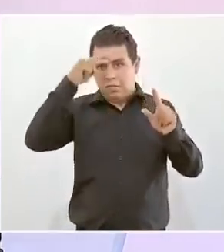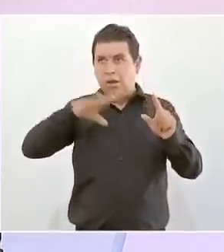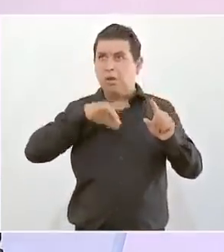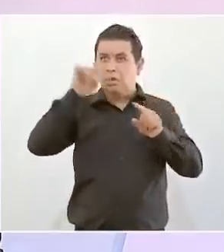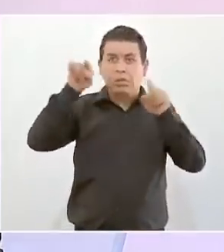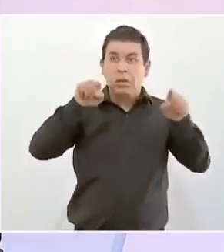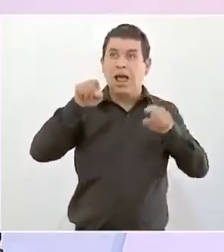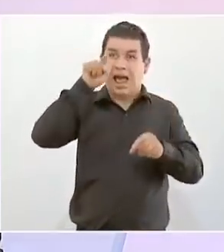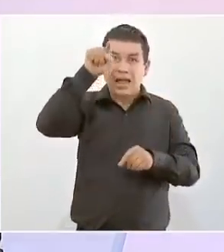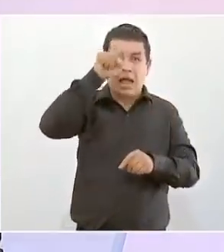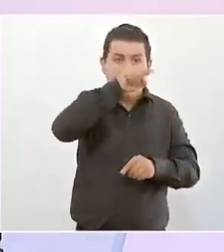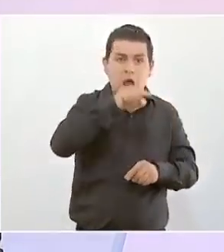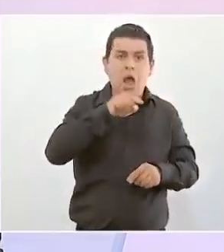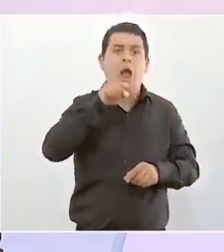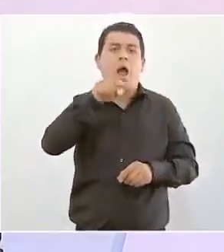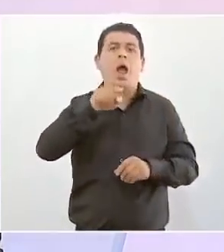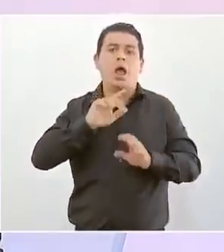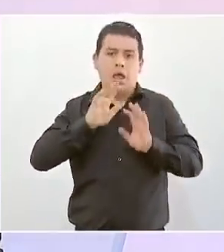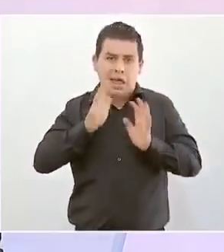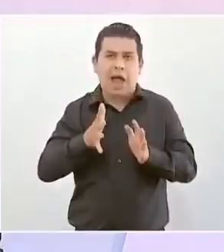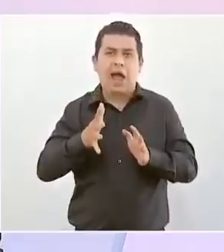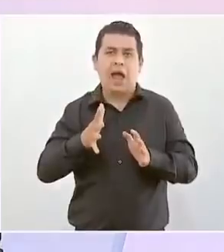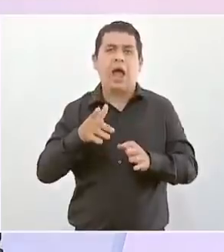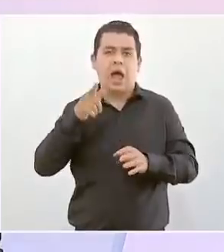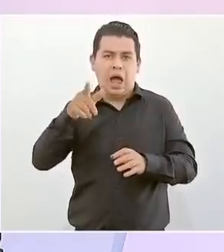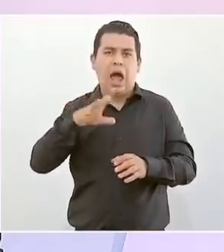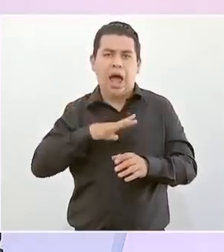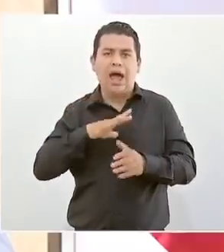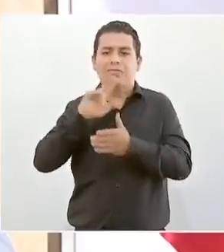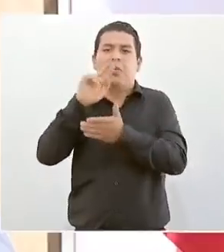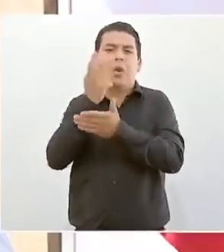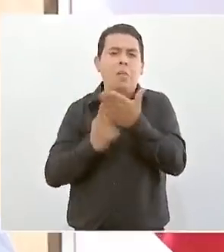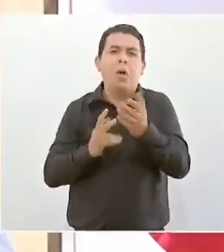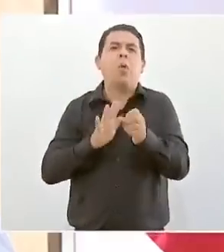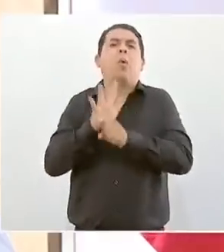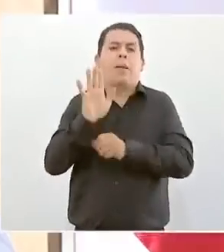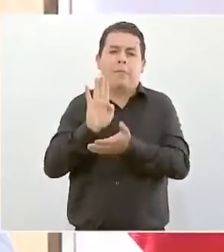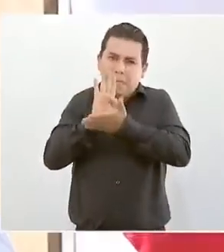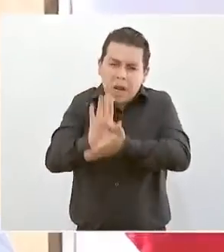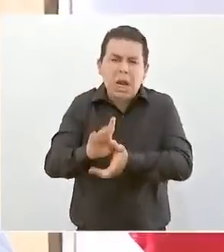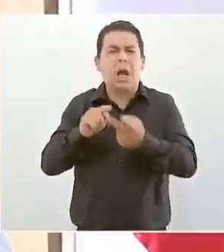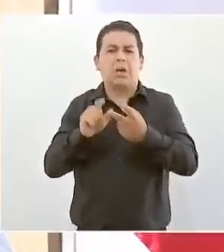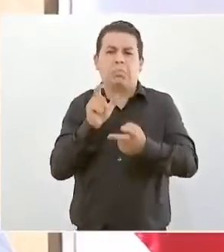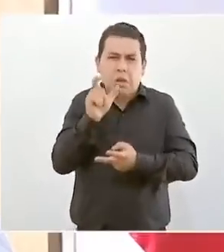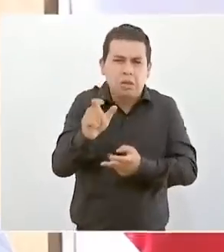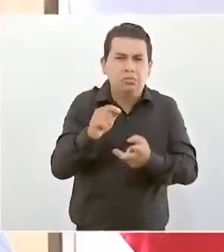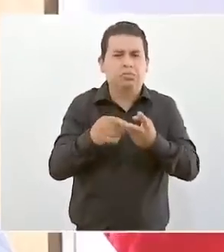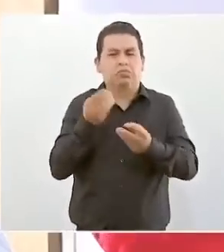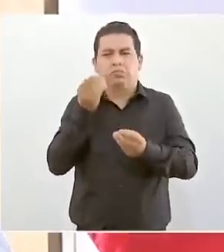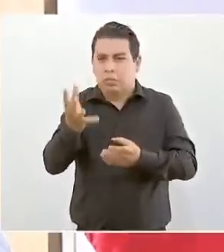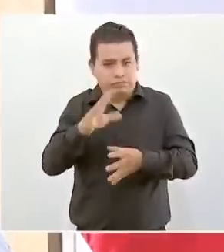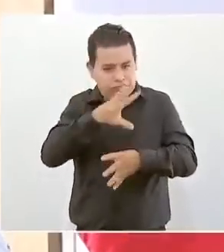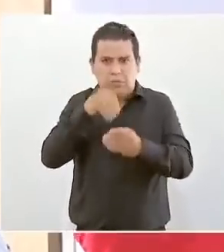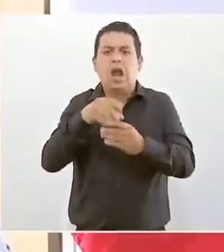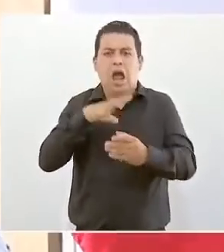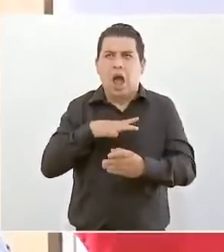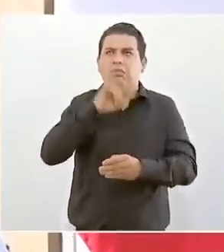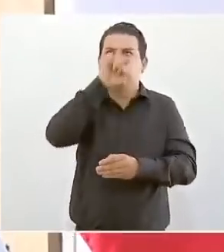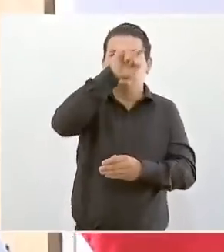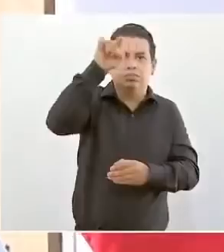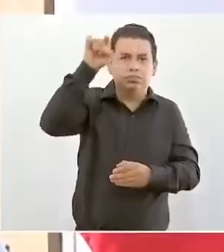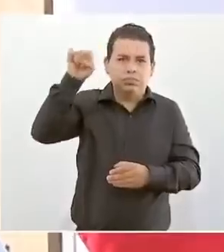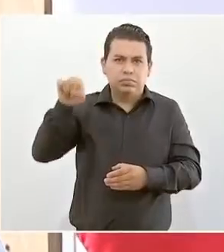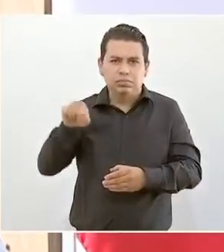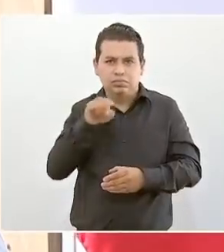y en todos hay un programa integral para el bienestar de